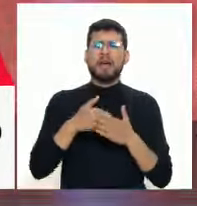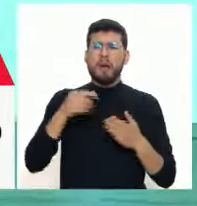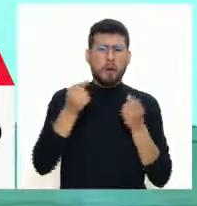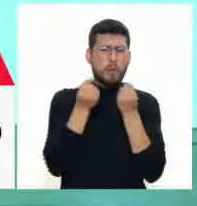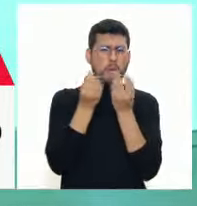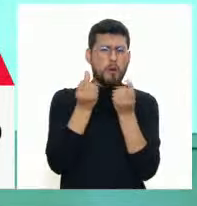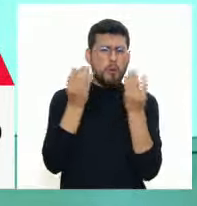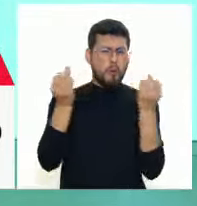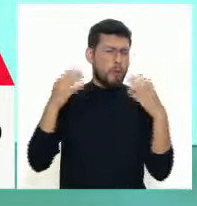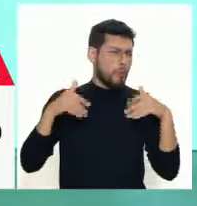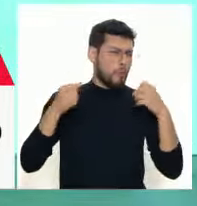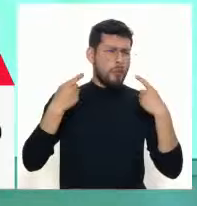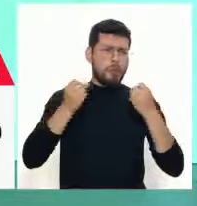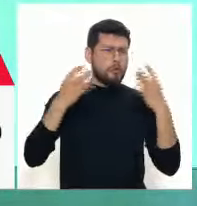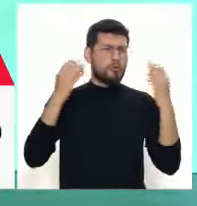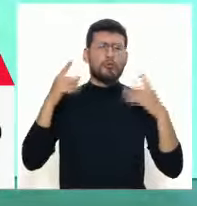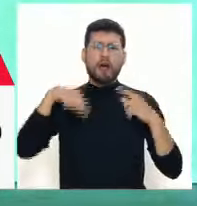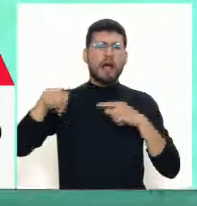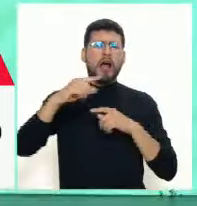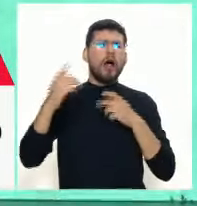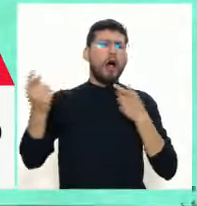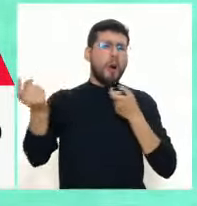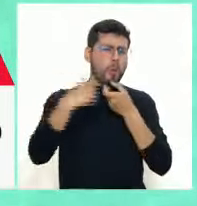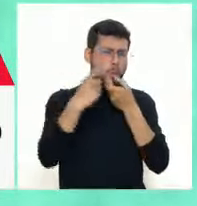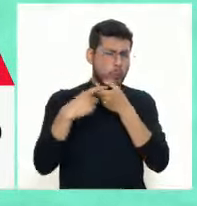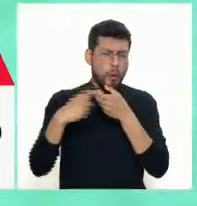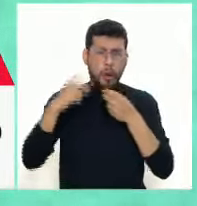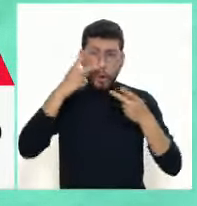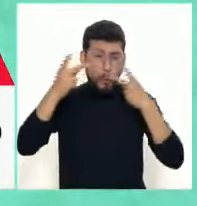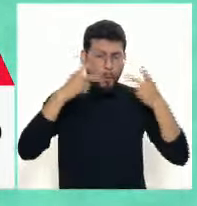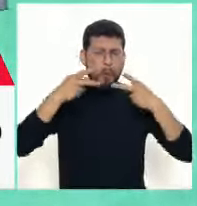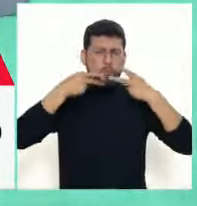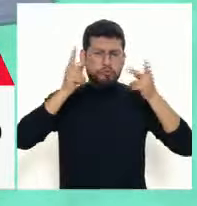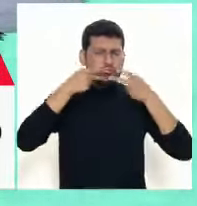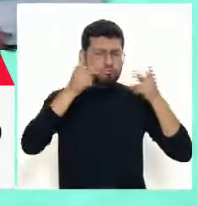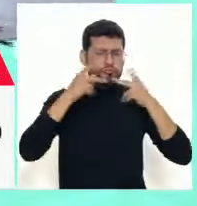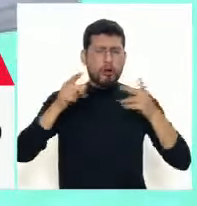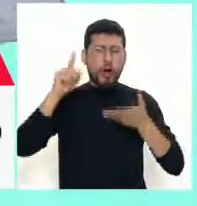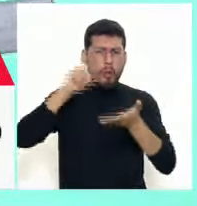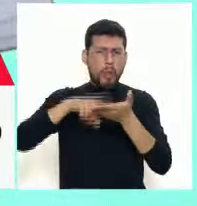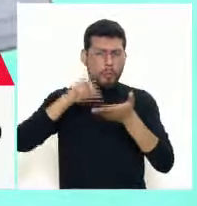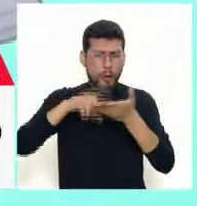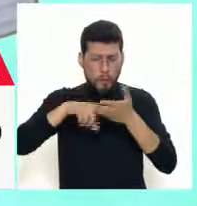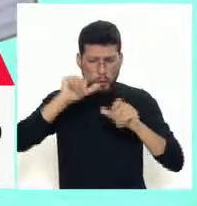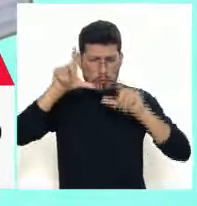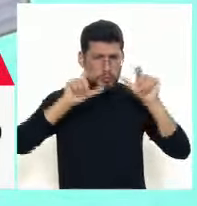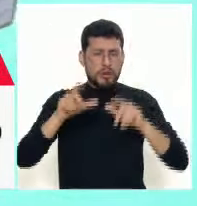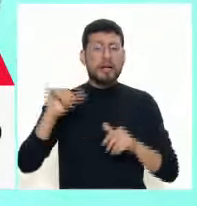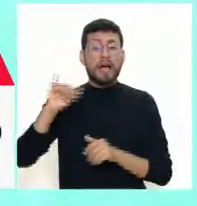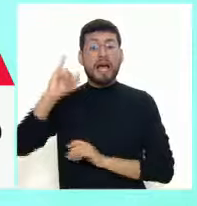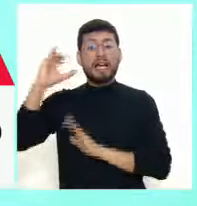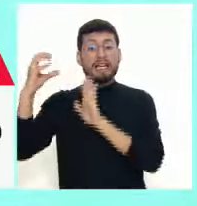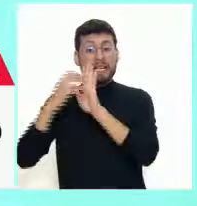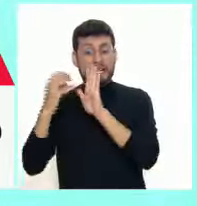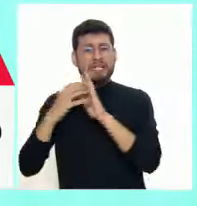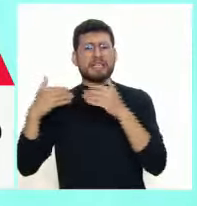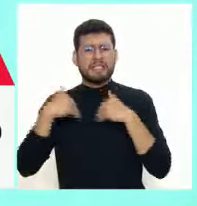millones de reproducciones. IP también está ubicado en las redes sociales, en el Instagram, donde cuenta